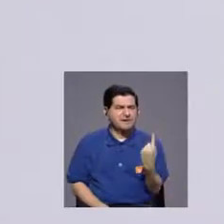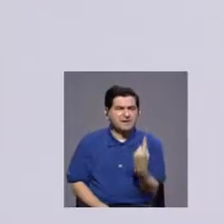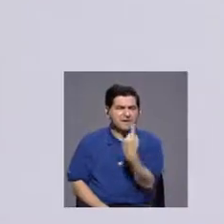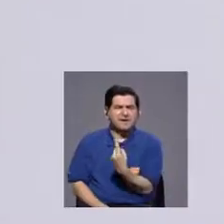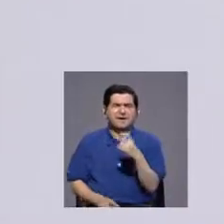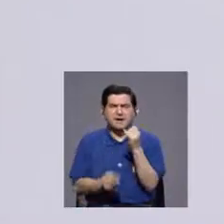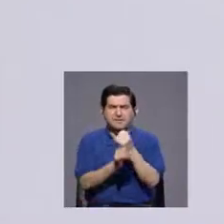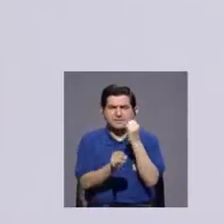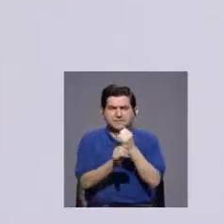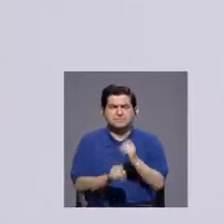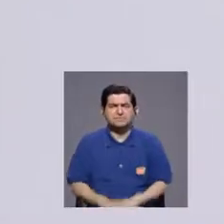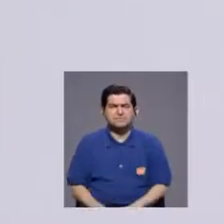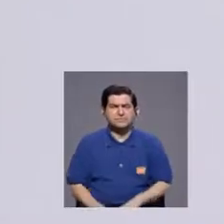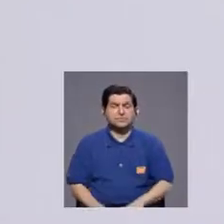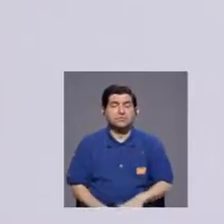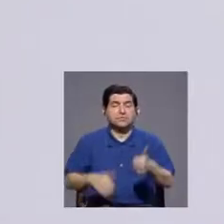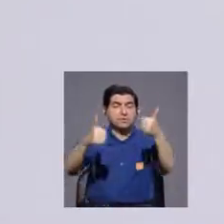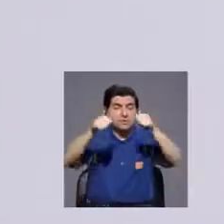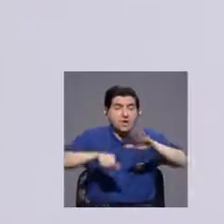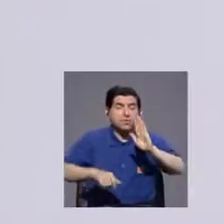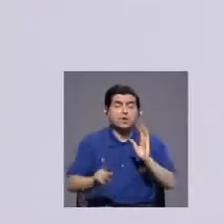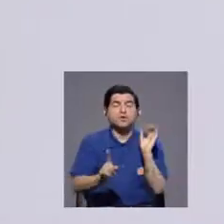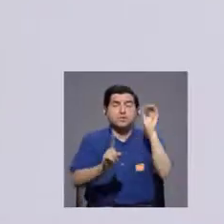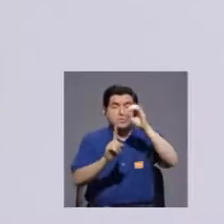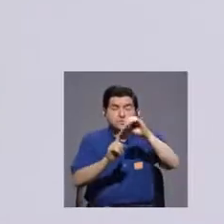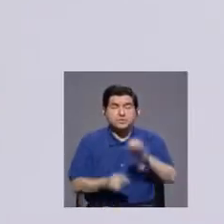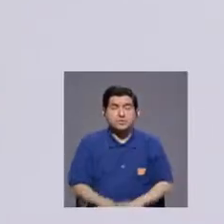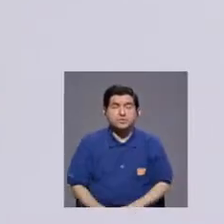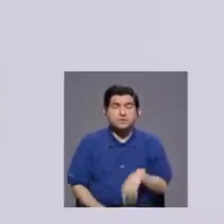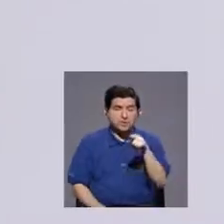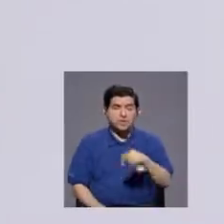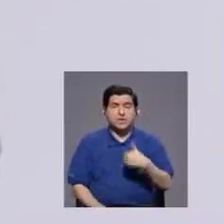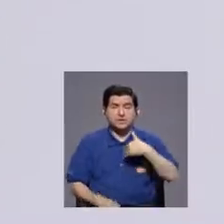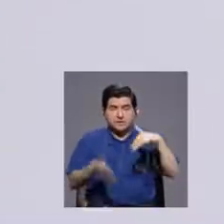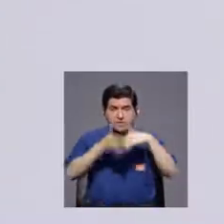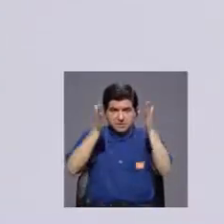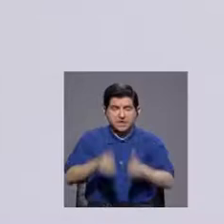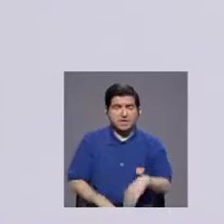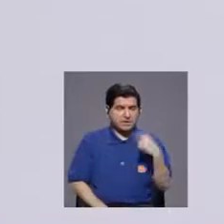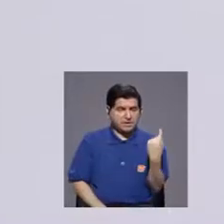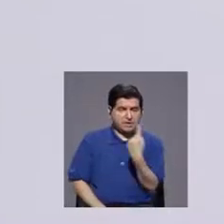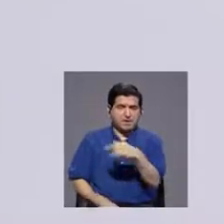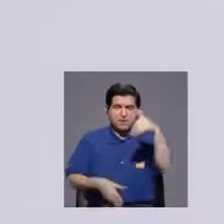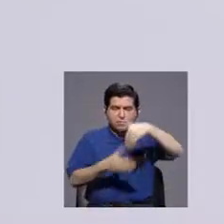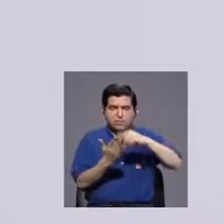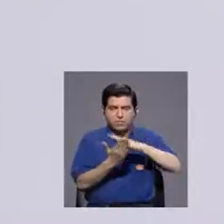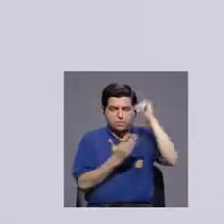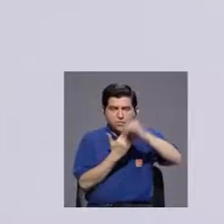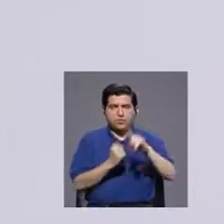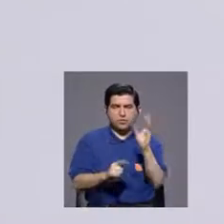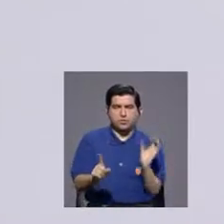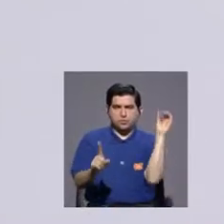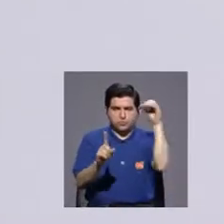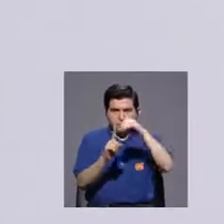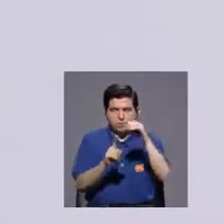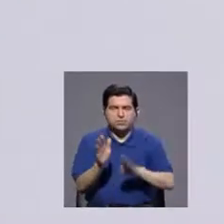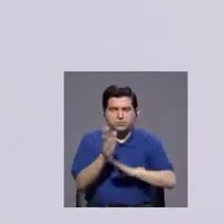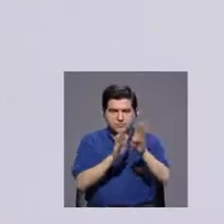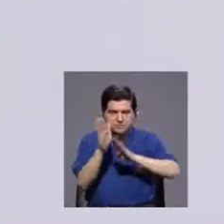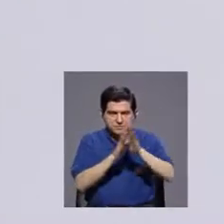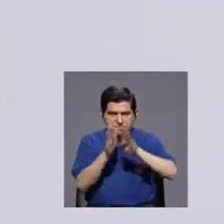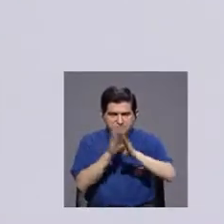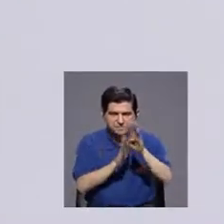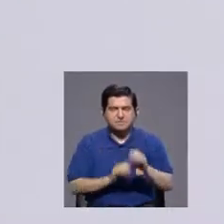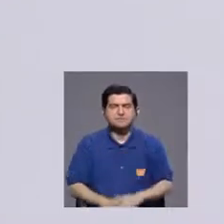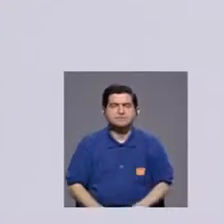digamos estudiantes de acuerdo a su objetivo por llevar a cada institución tiene un objetivo en el marco del proyecto entonces usted desarrolló un objetivo